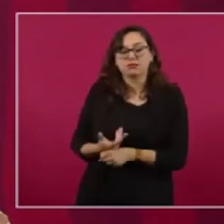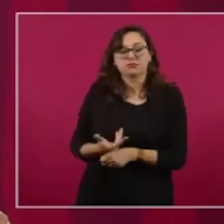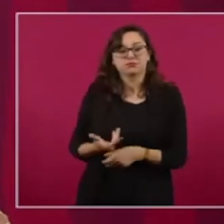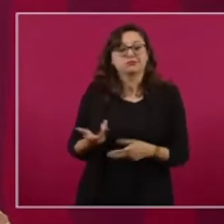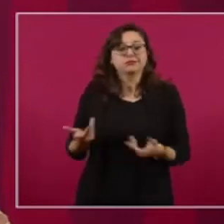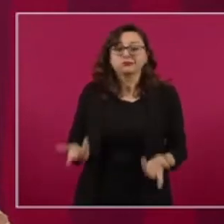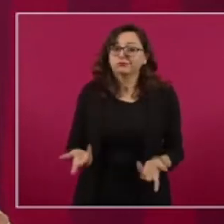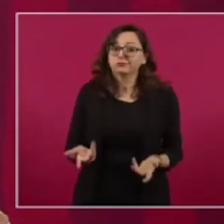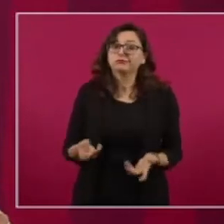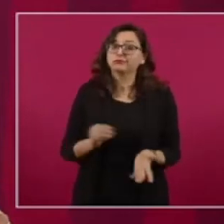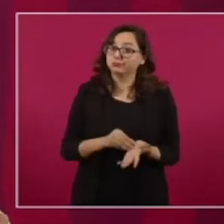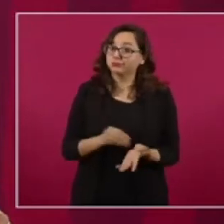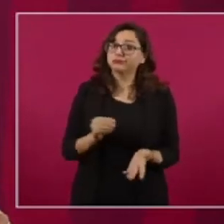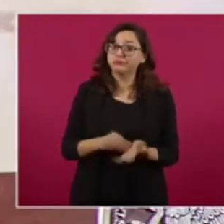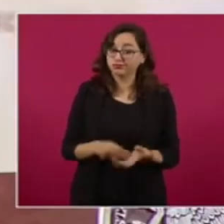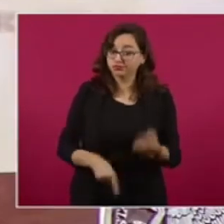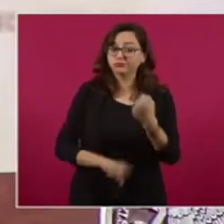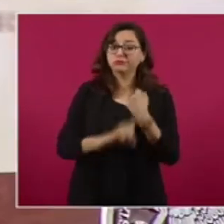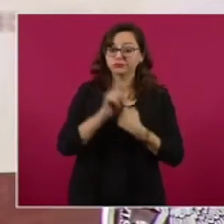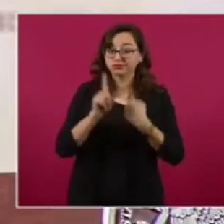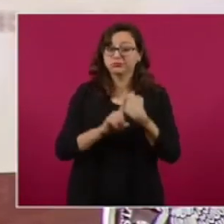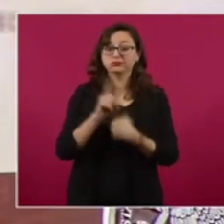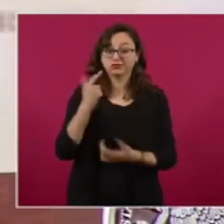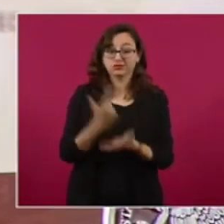polvos de aquellos lodos.